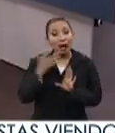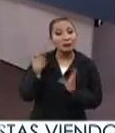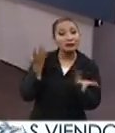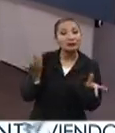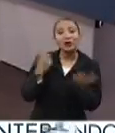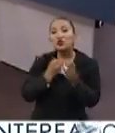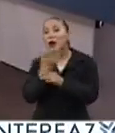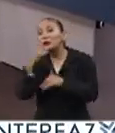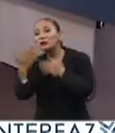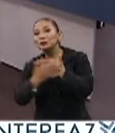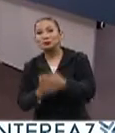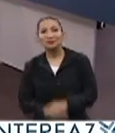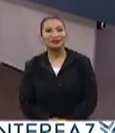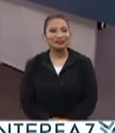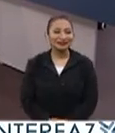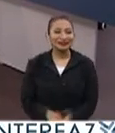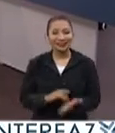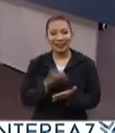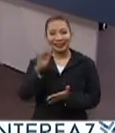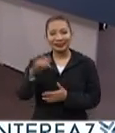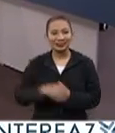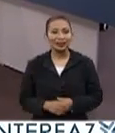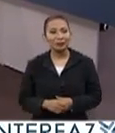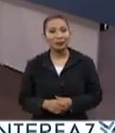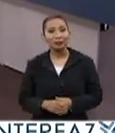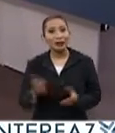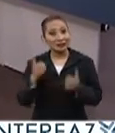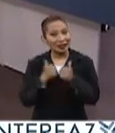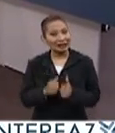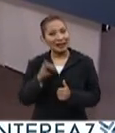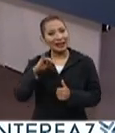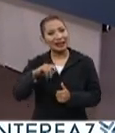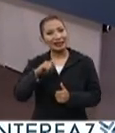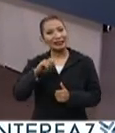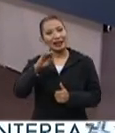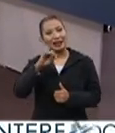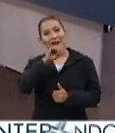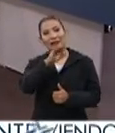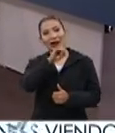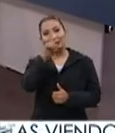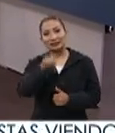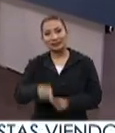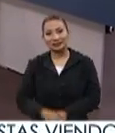ansia como siempre. Claro que sí. Gracias, bueno, Emanuel. No se vayan, seguimos con más temas en Interfaz.